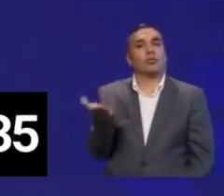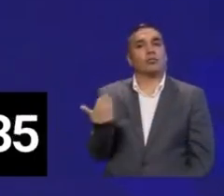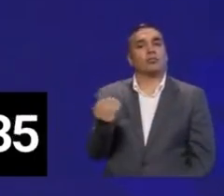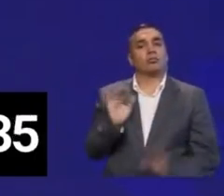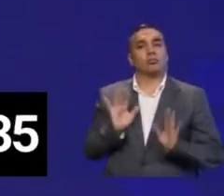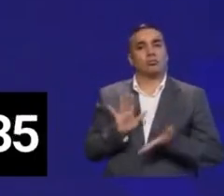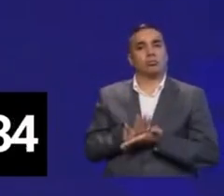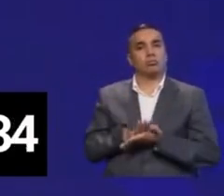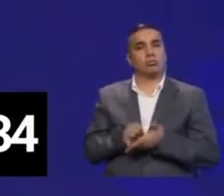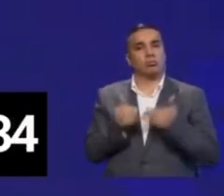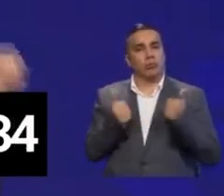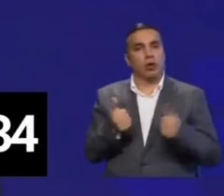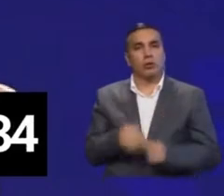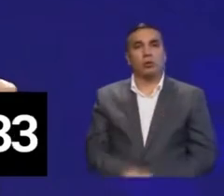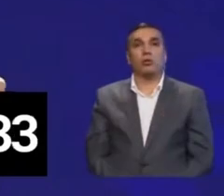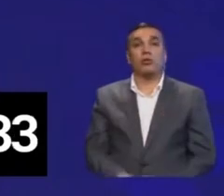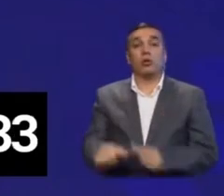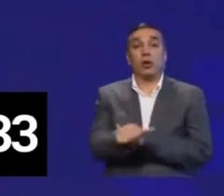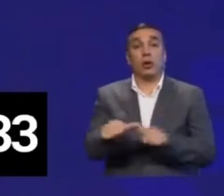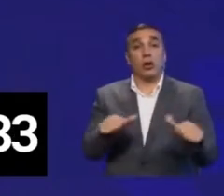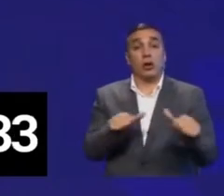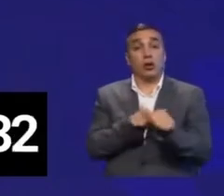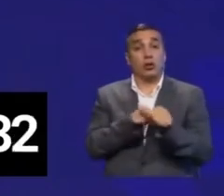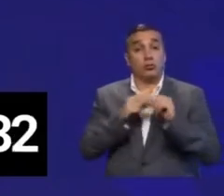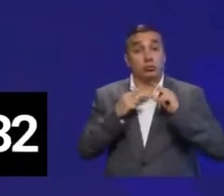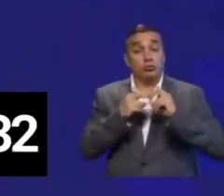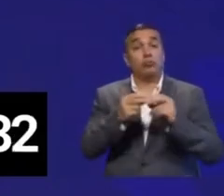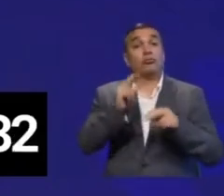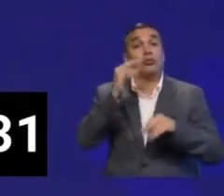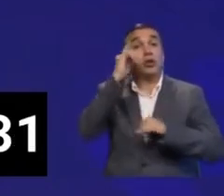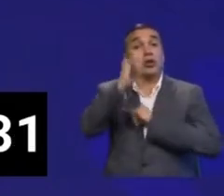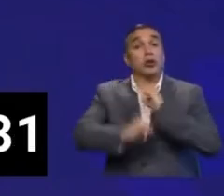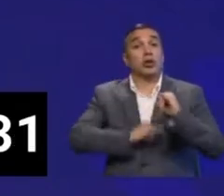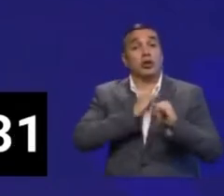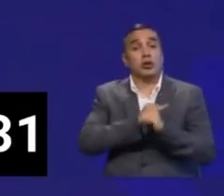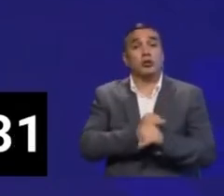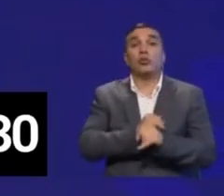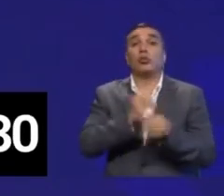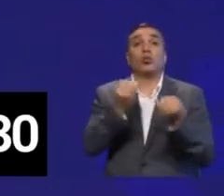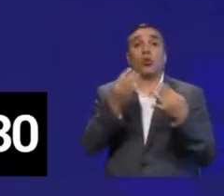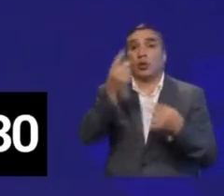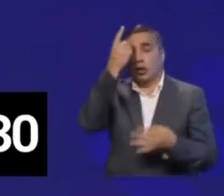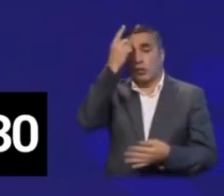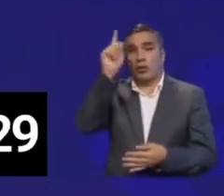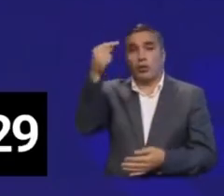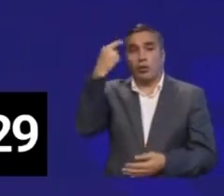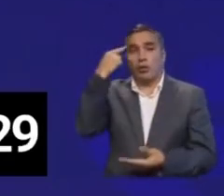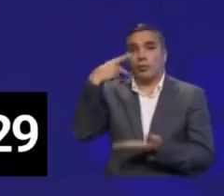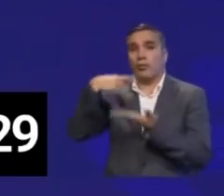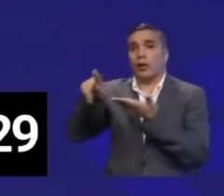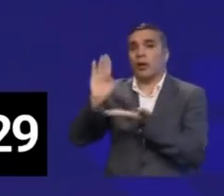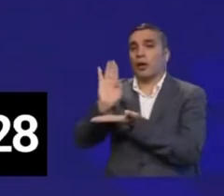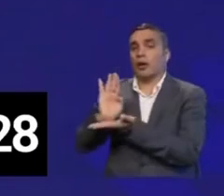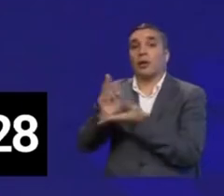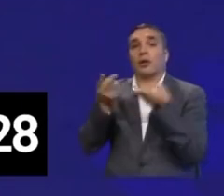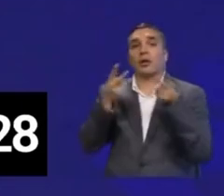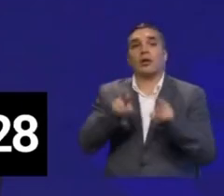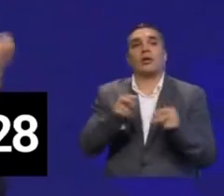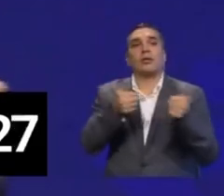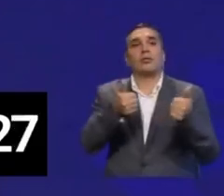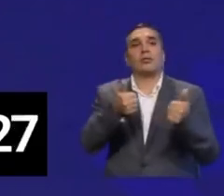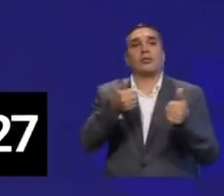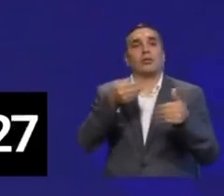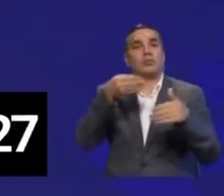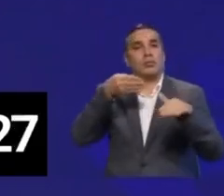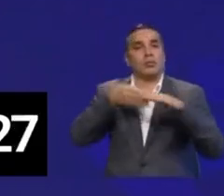que sea digna, una auditoría internacional que transparente cuánto le debe el Estado al IES y también un digno acceso a